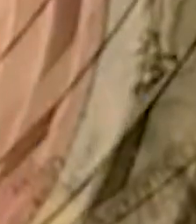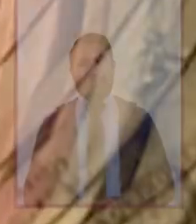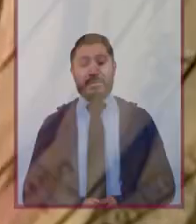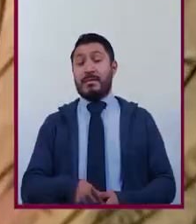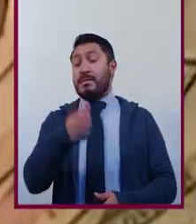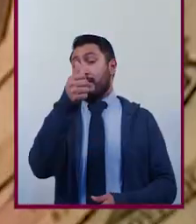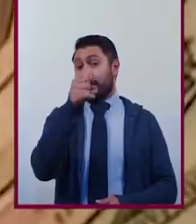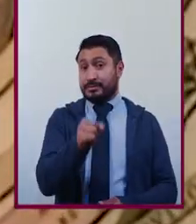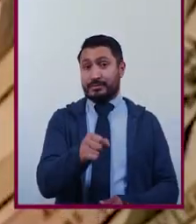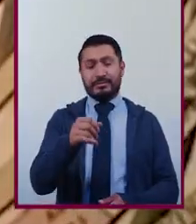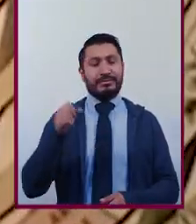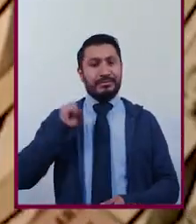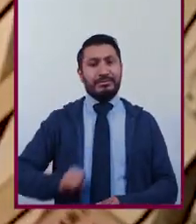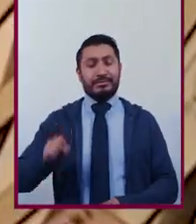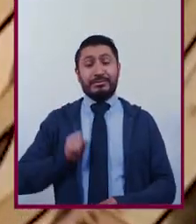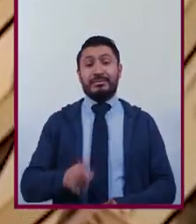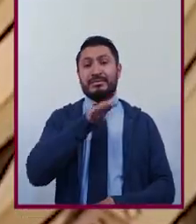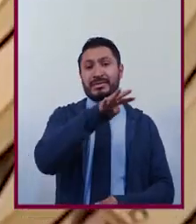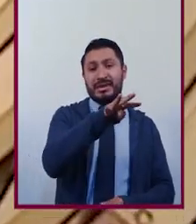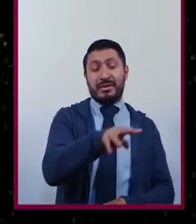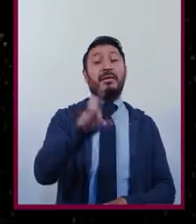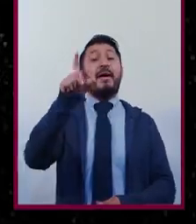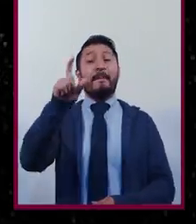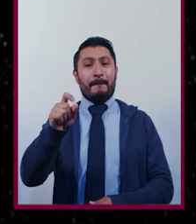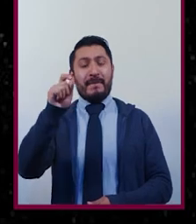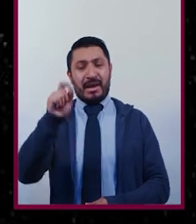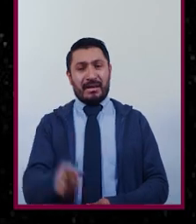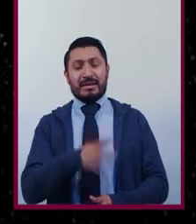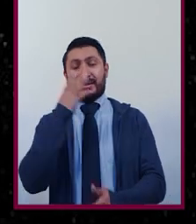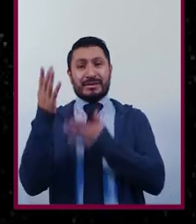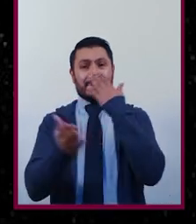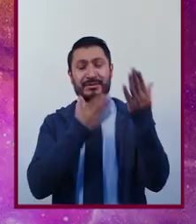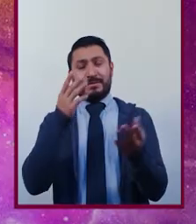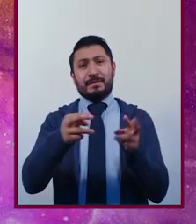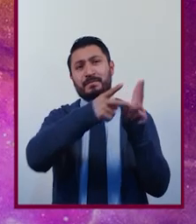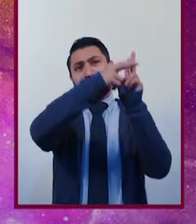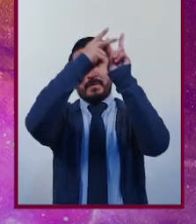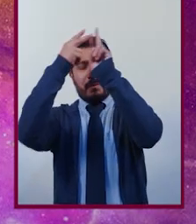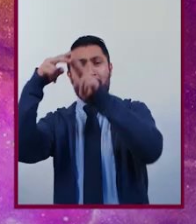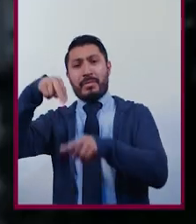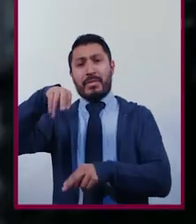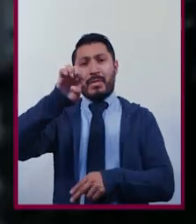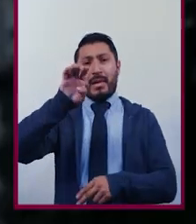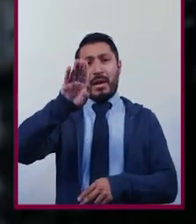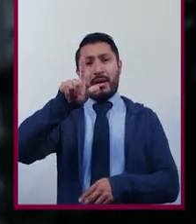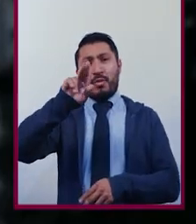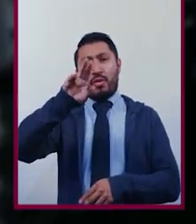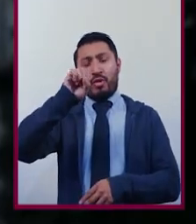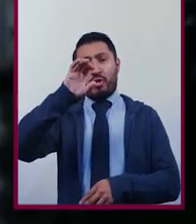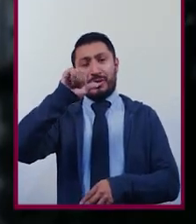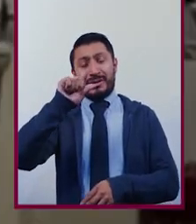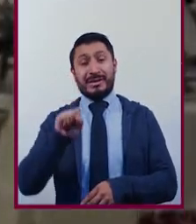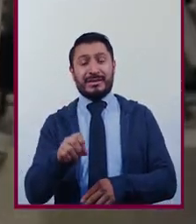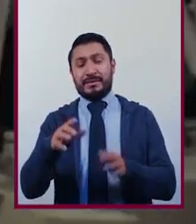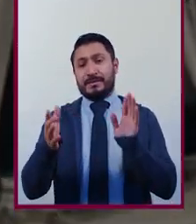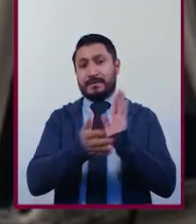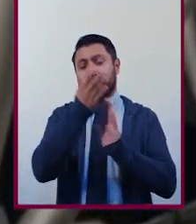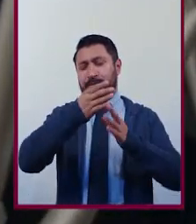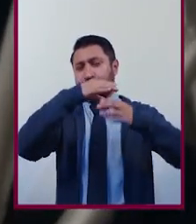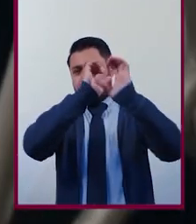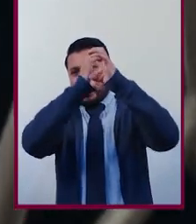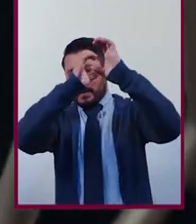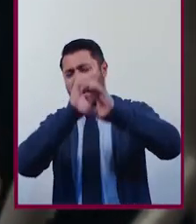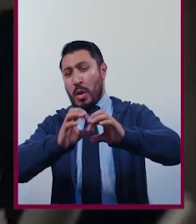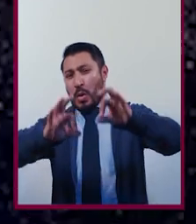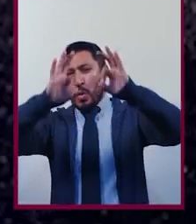Así pues, en los siglos XIX y XX se estudian cometas y nebulosas, se construyen telescopios cada vez